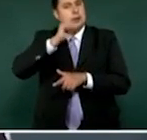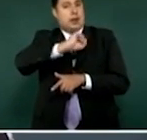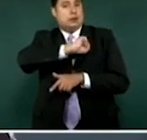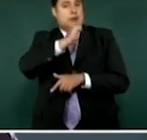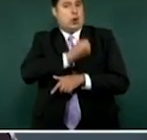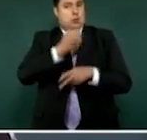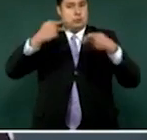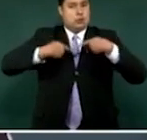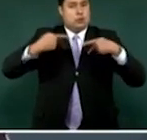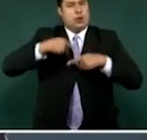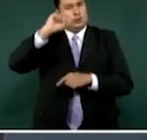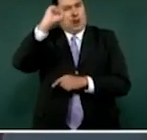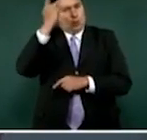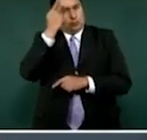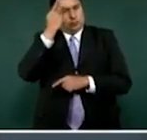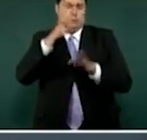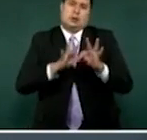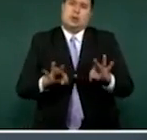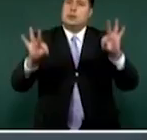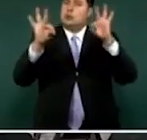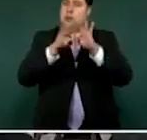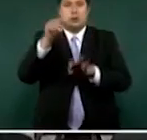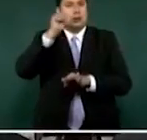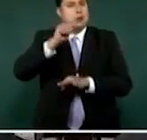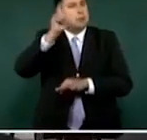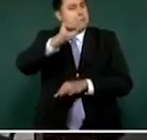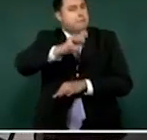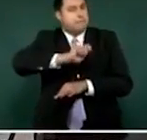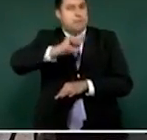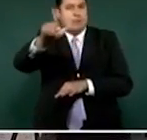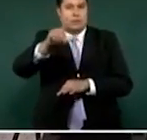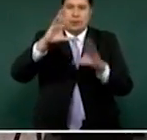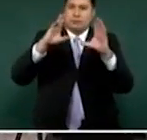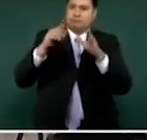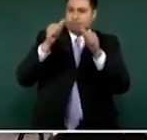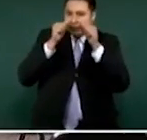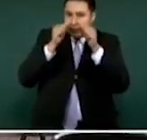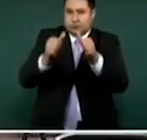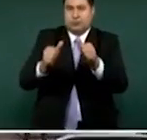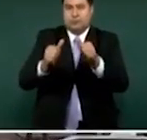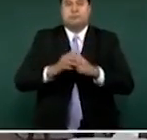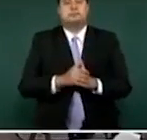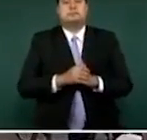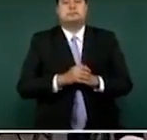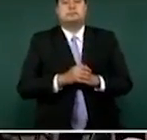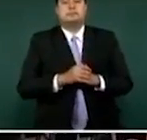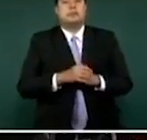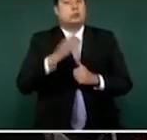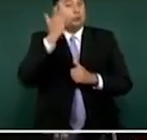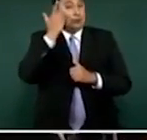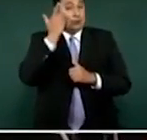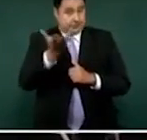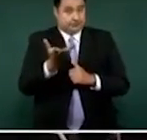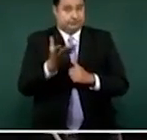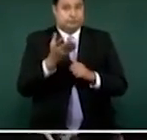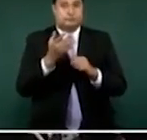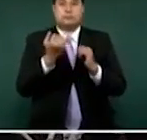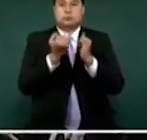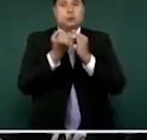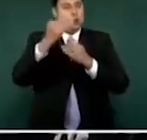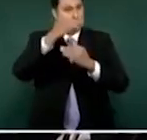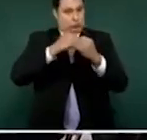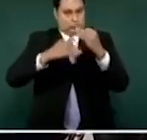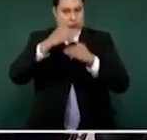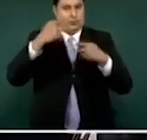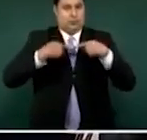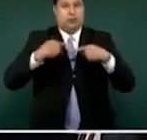potosinos con una alta prioridad y con servicios de calidad. Quiero mencionar, sé que para todos aquí también en